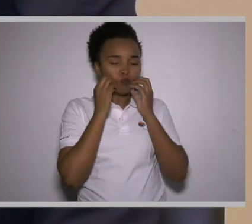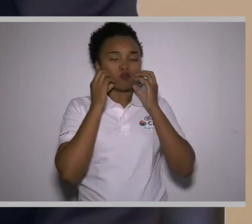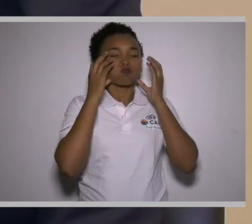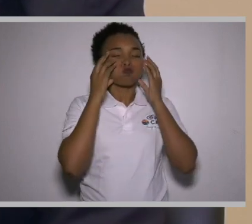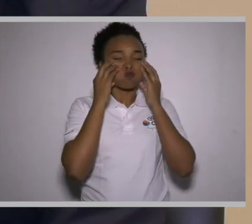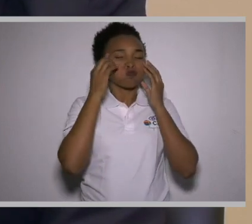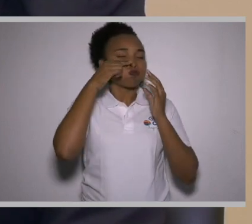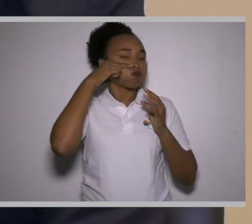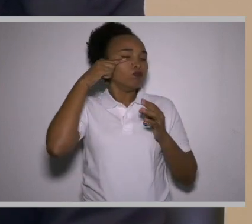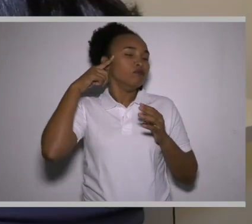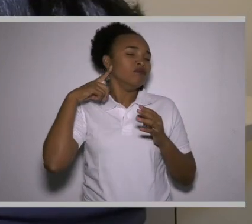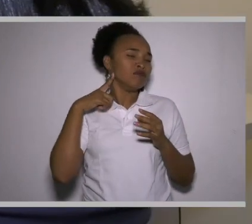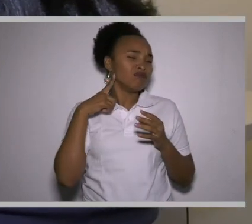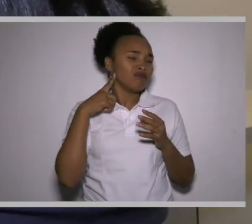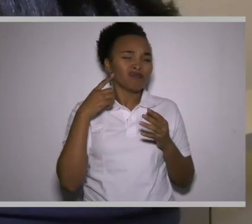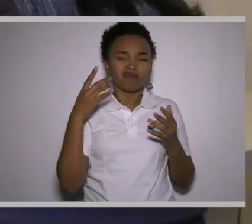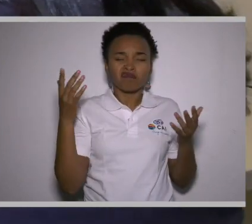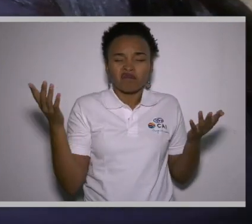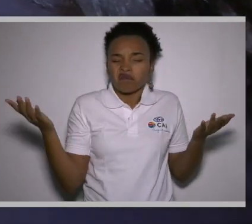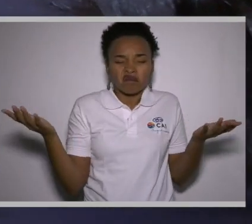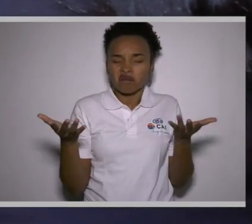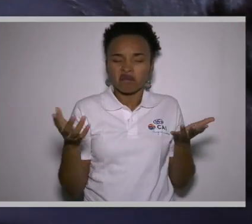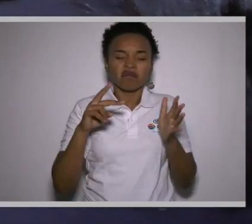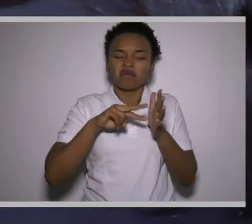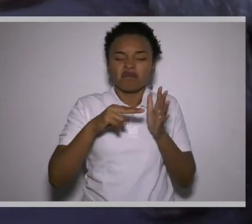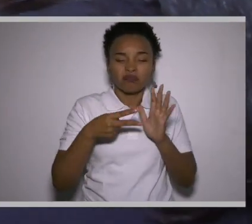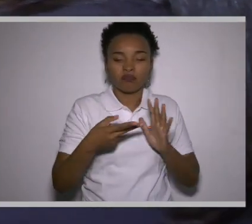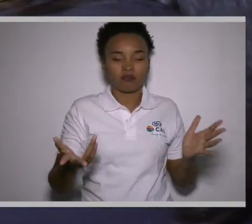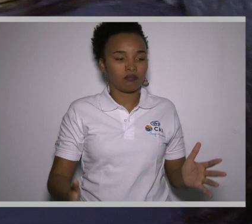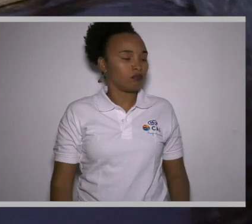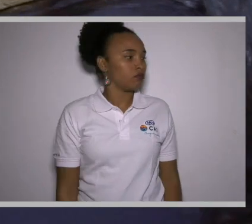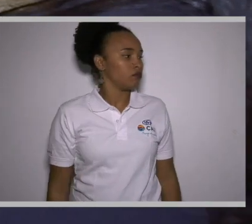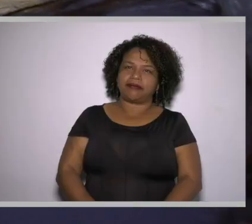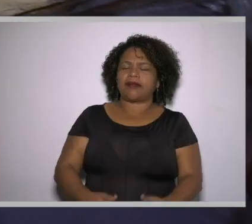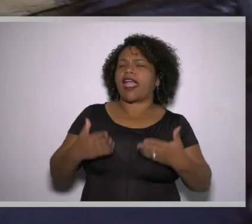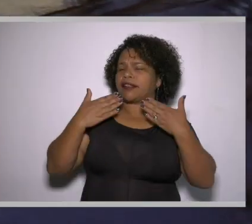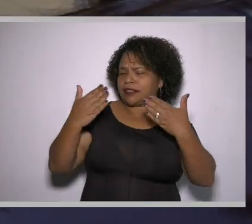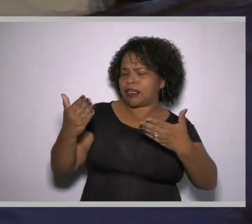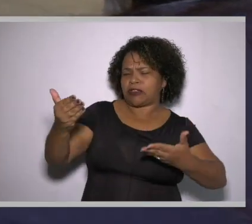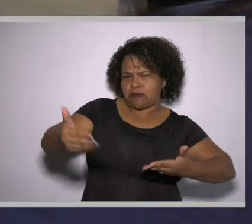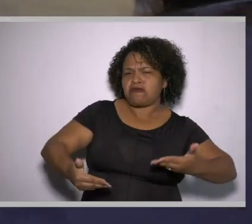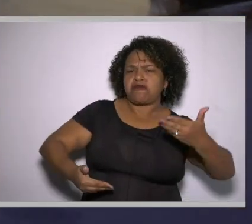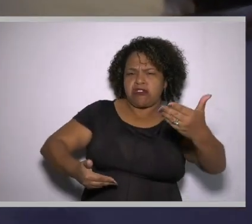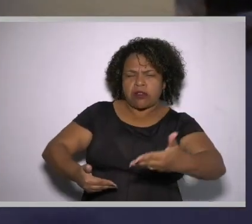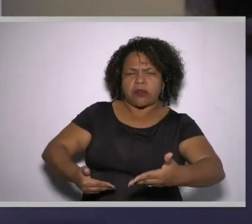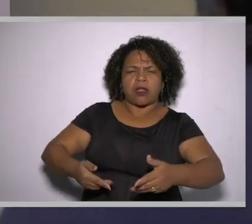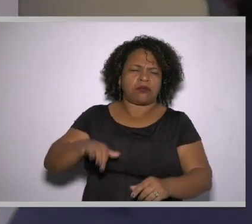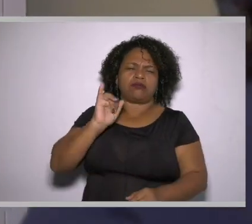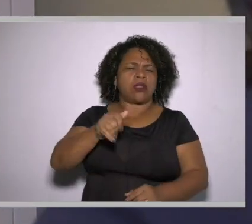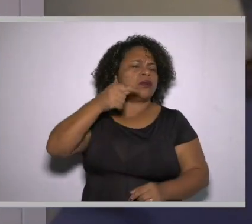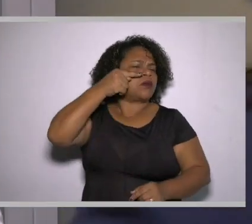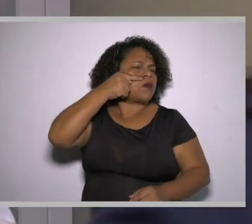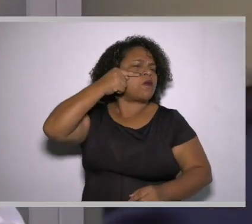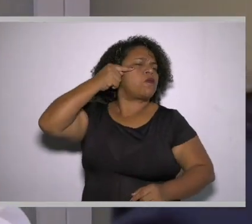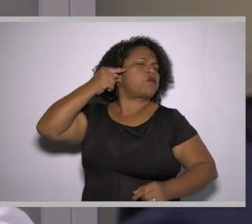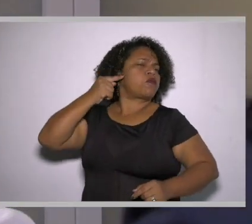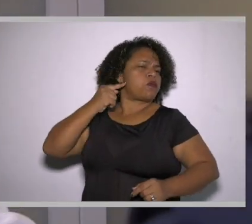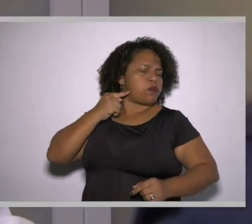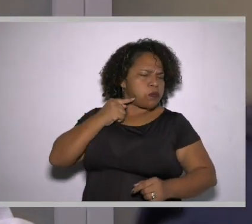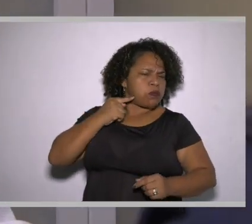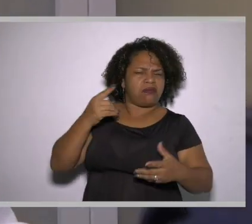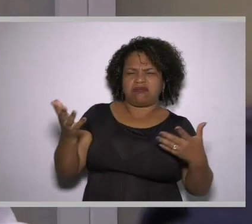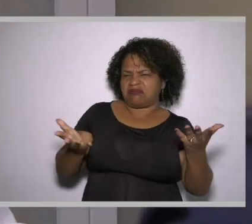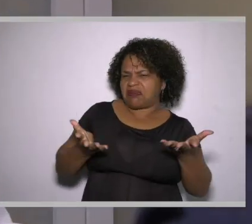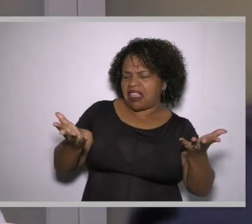¿Qué son las adenoides? Las adenoides no son más que un conjunto de tejido linfoideo que se encuentran detrás de la nariz.